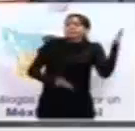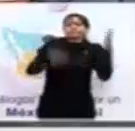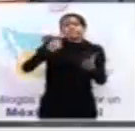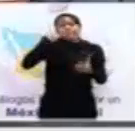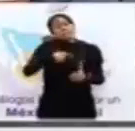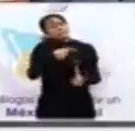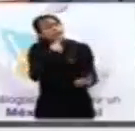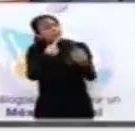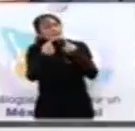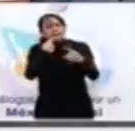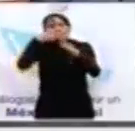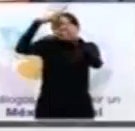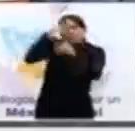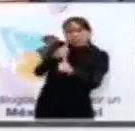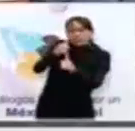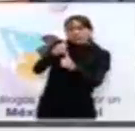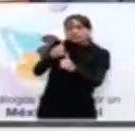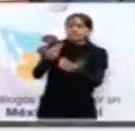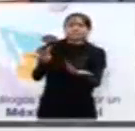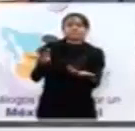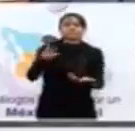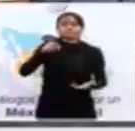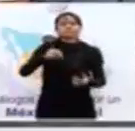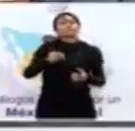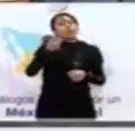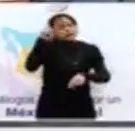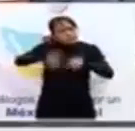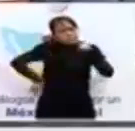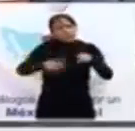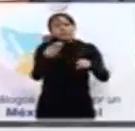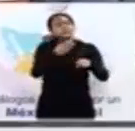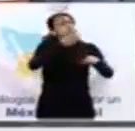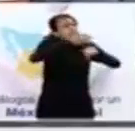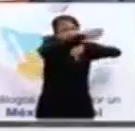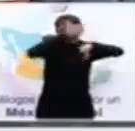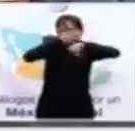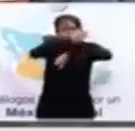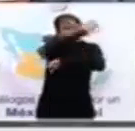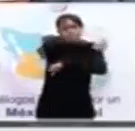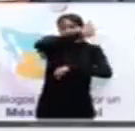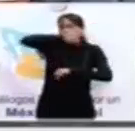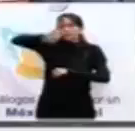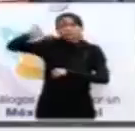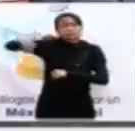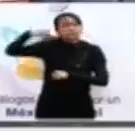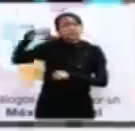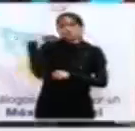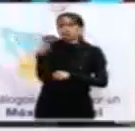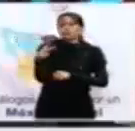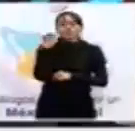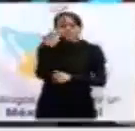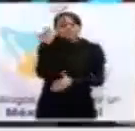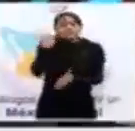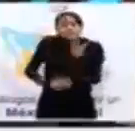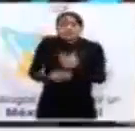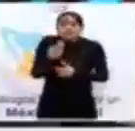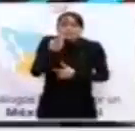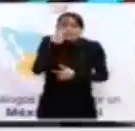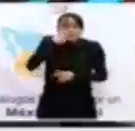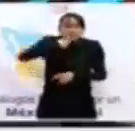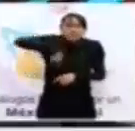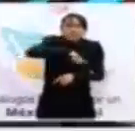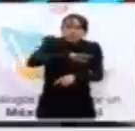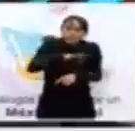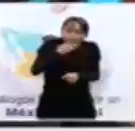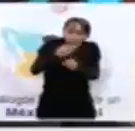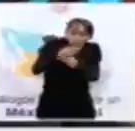la aplicación de todos estos mecanismos. Ahí creo que hay un desafío que nos llama a la reflexión, porque a pesar de lo que